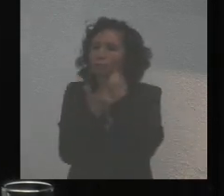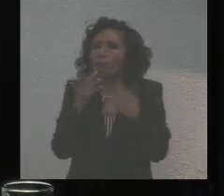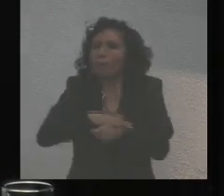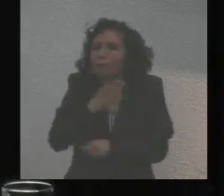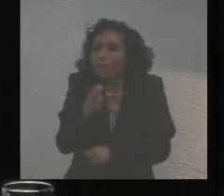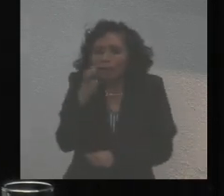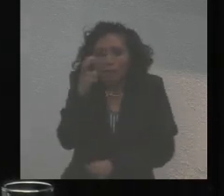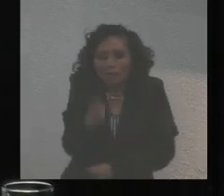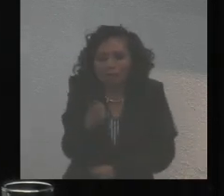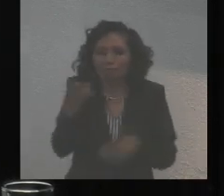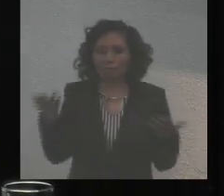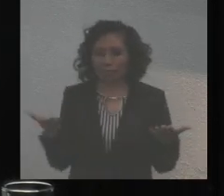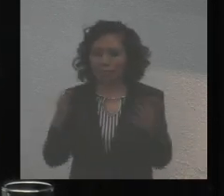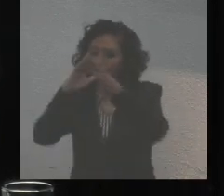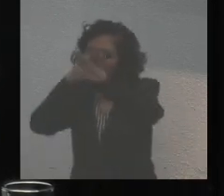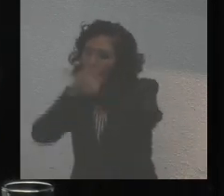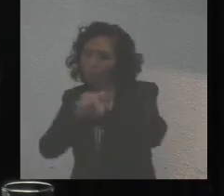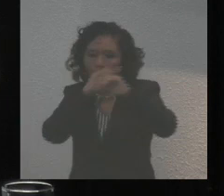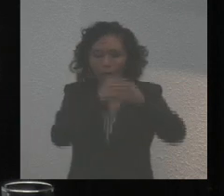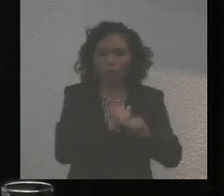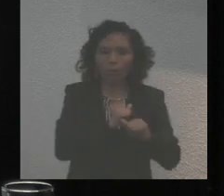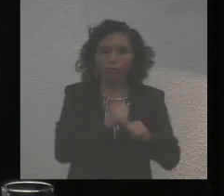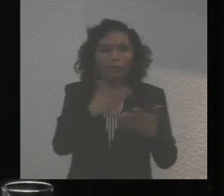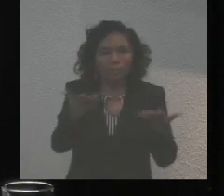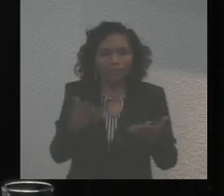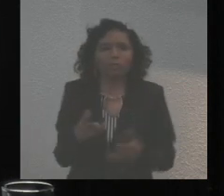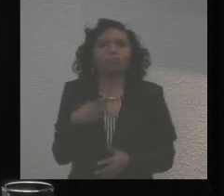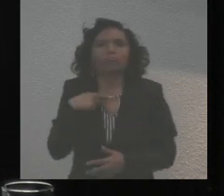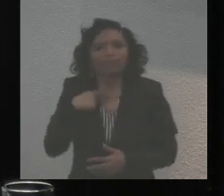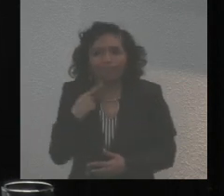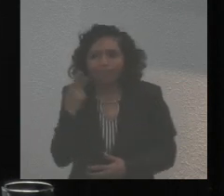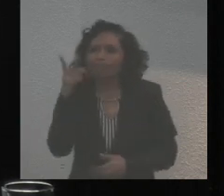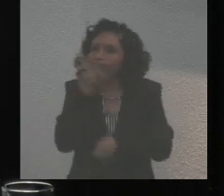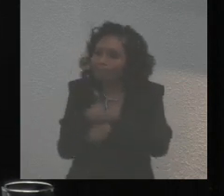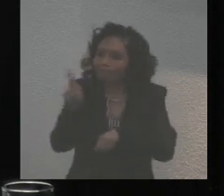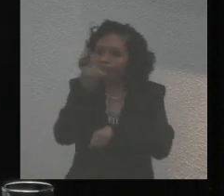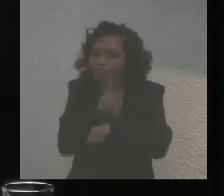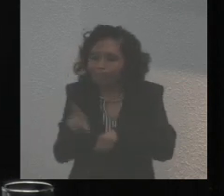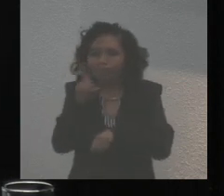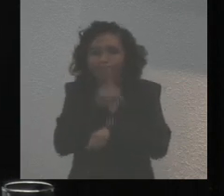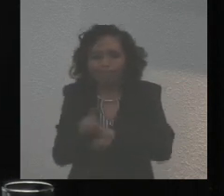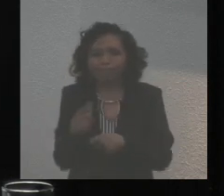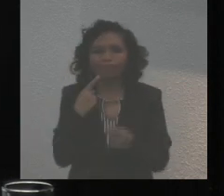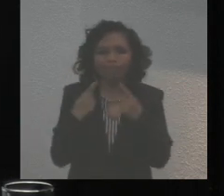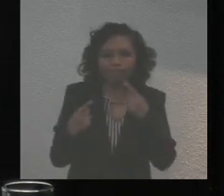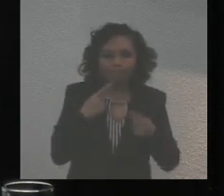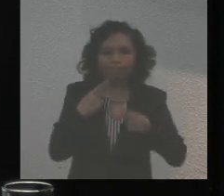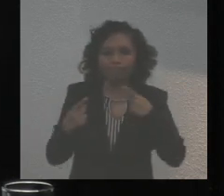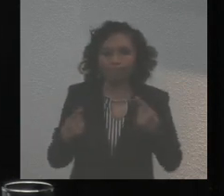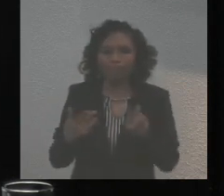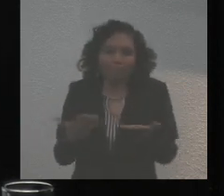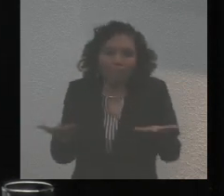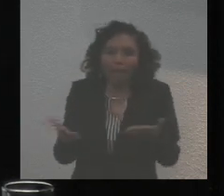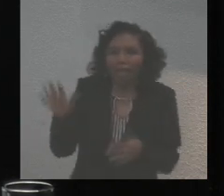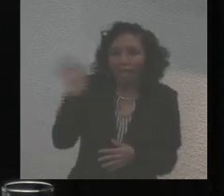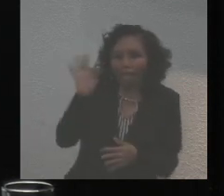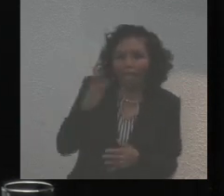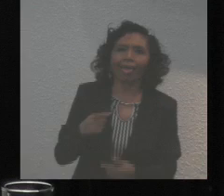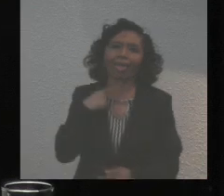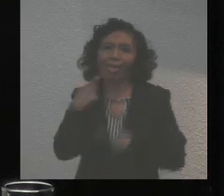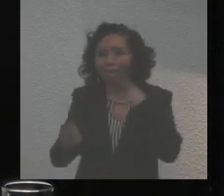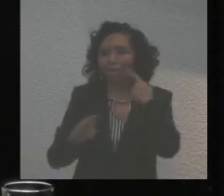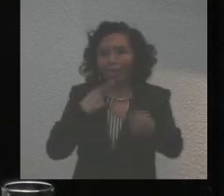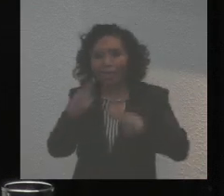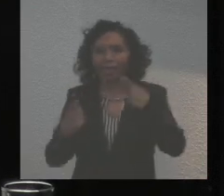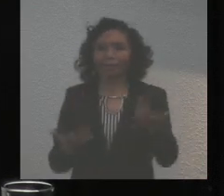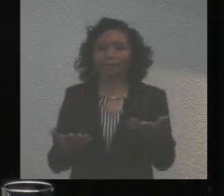eso es el nuevo acuerdo del que me escuchan hablar todos los días, quizá hasta el cansancio. Esa es la